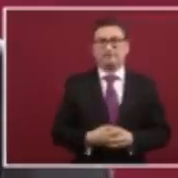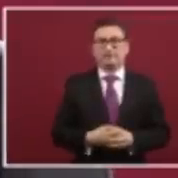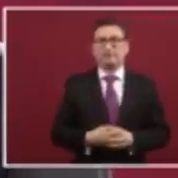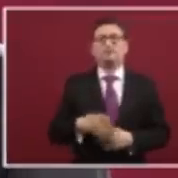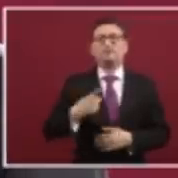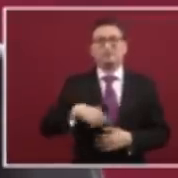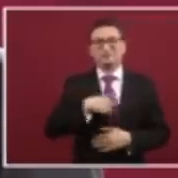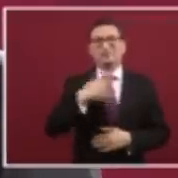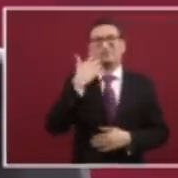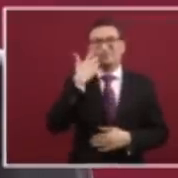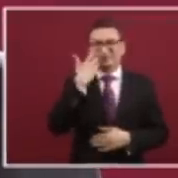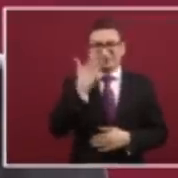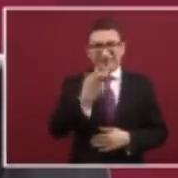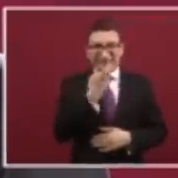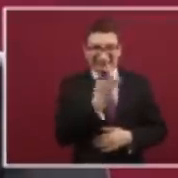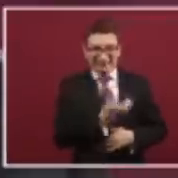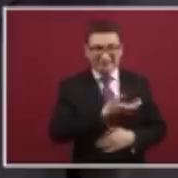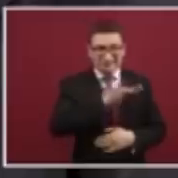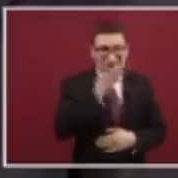queremos dejar el hábito